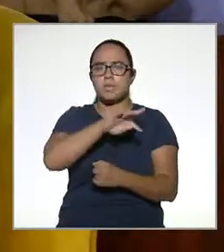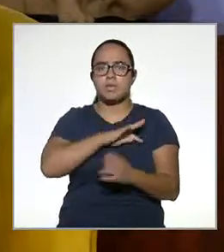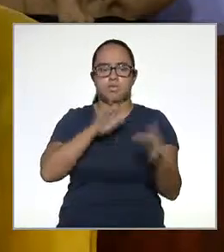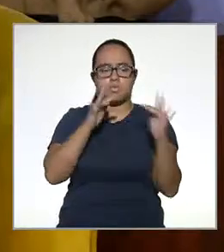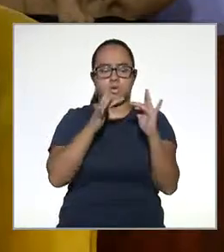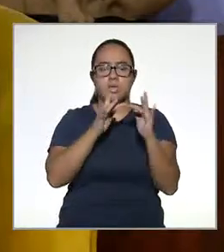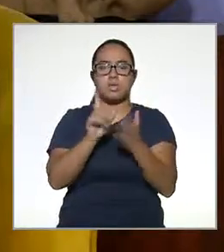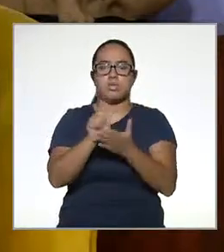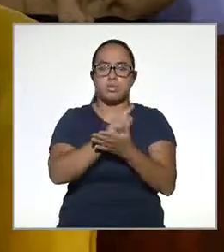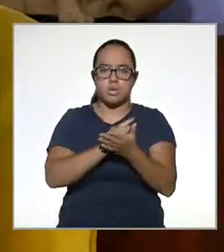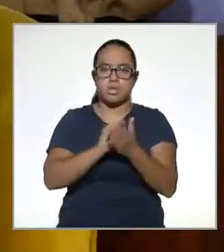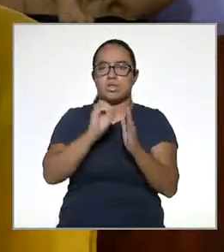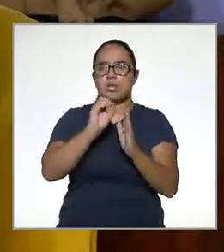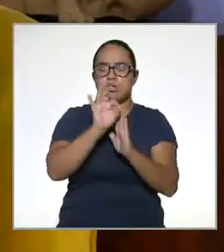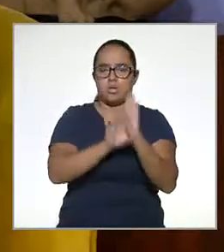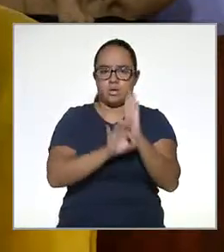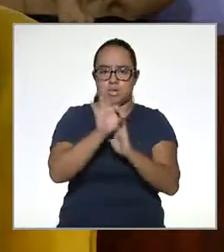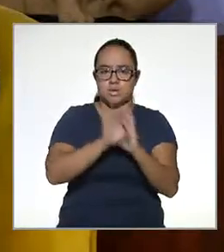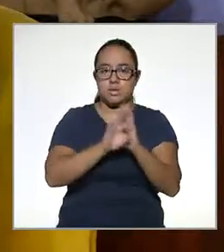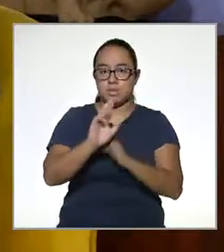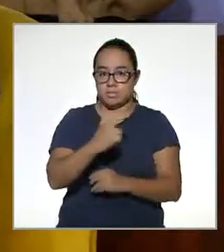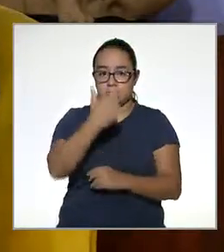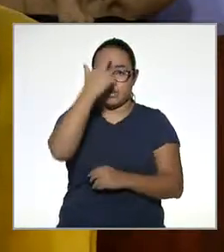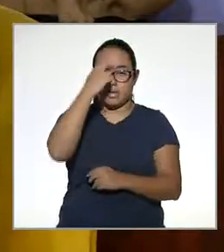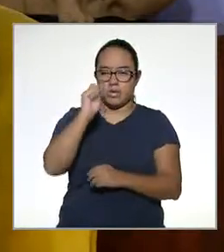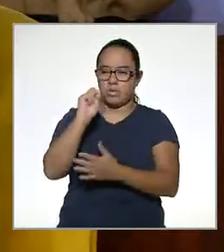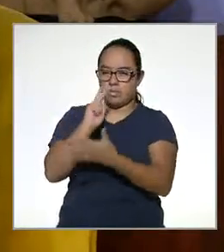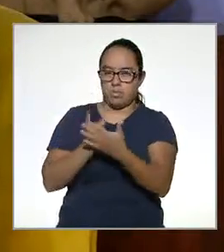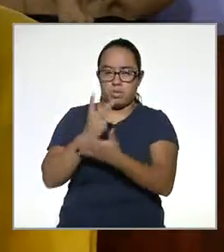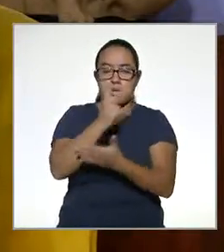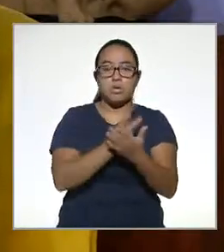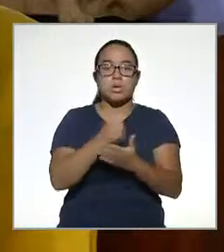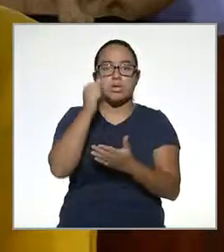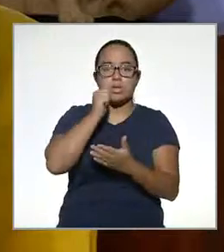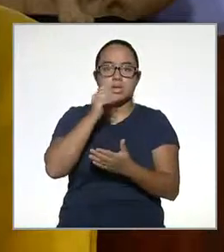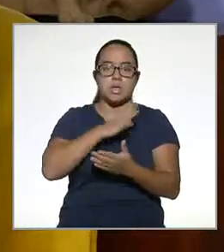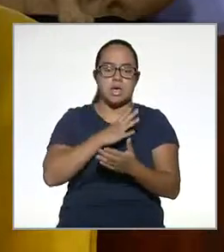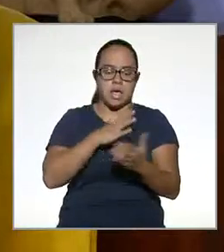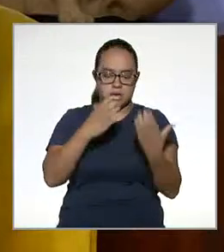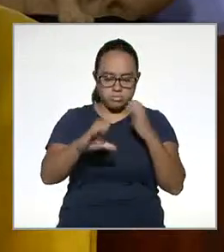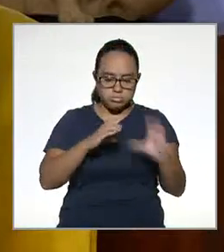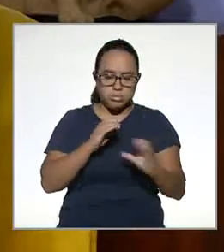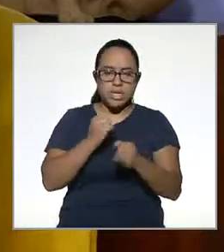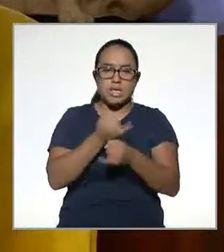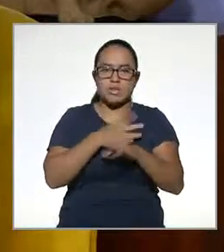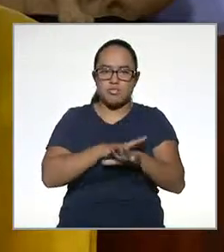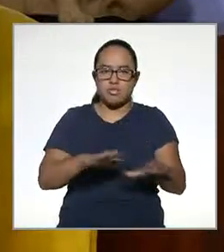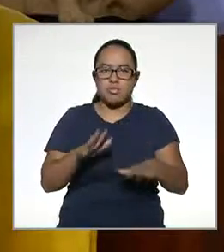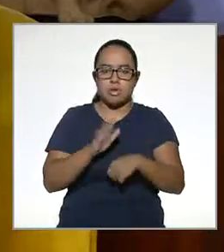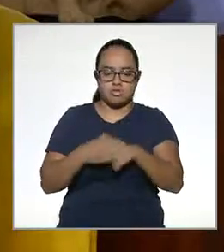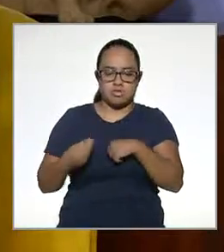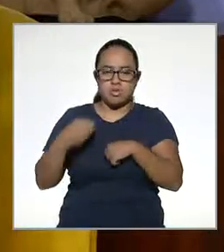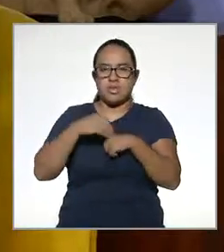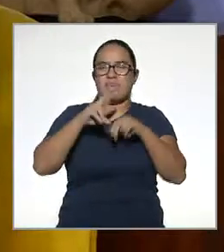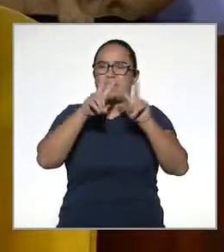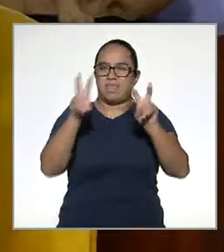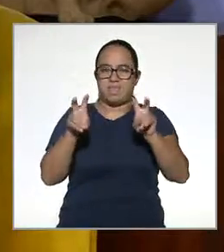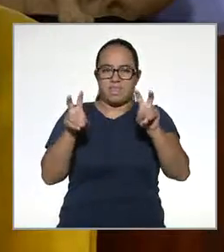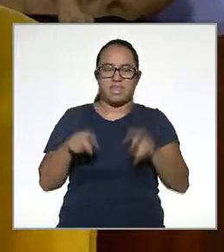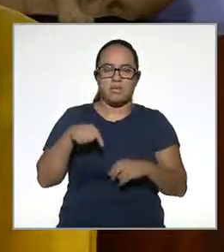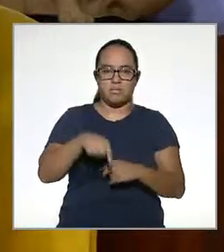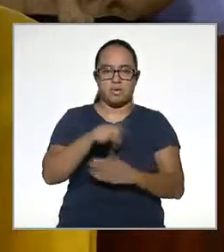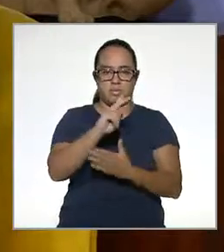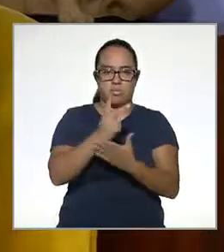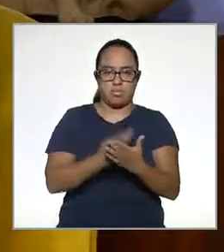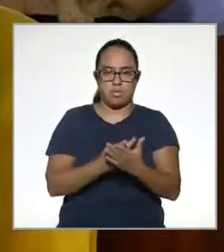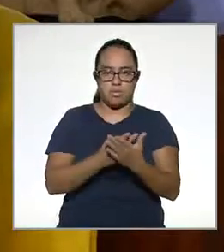de Twitter e Instagram. Y les recuerdo que a lo largo de los programas siempre compartimos mucha información extra sobre los temas que tratamos aquí en el